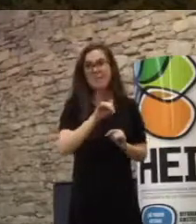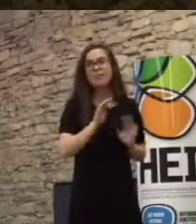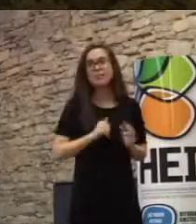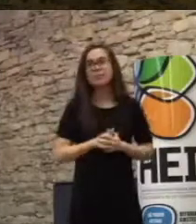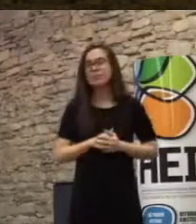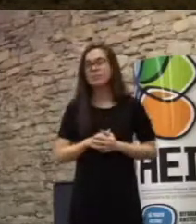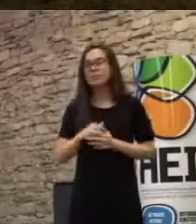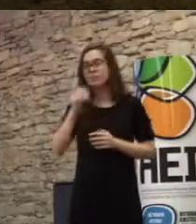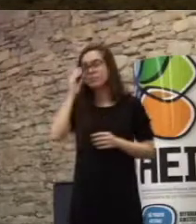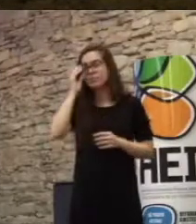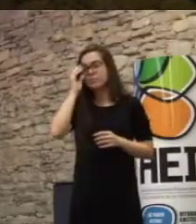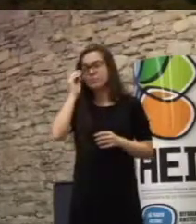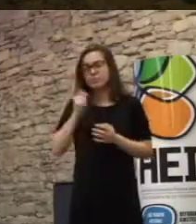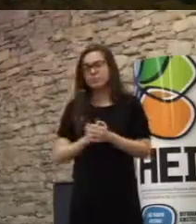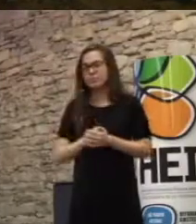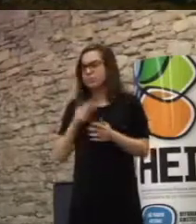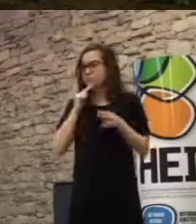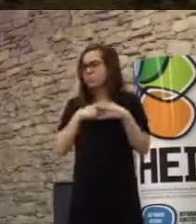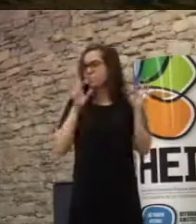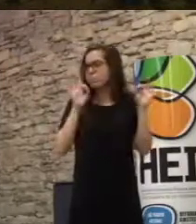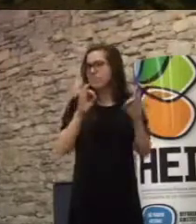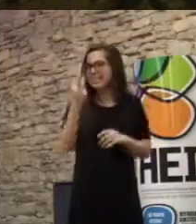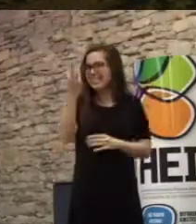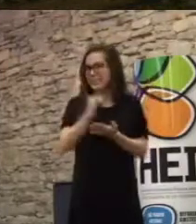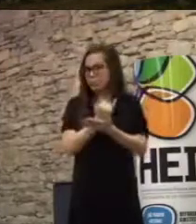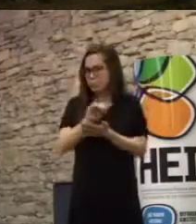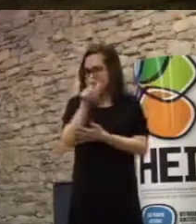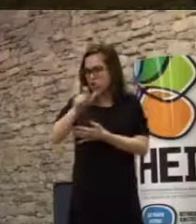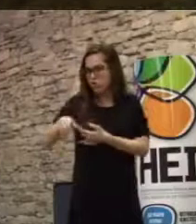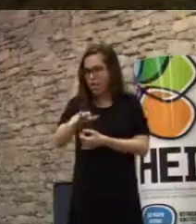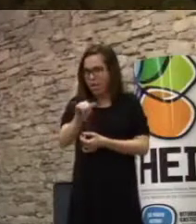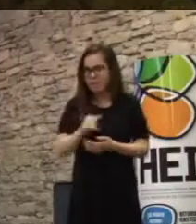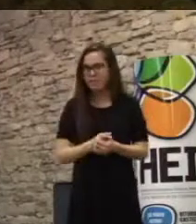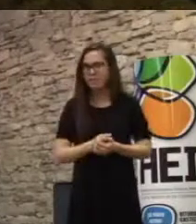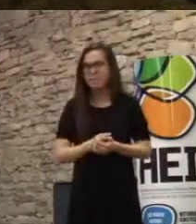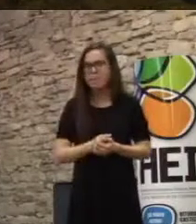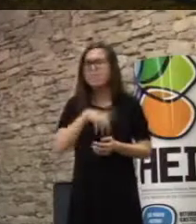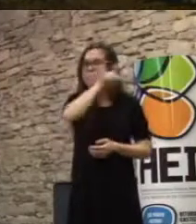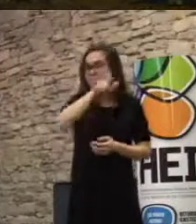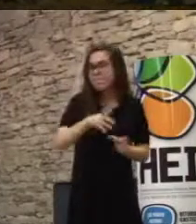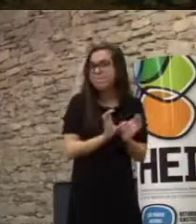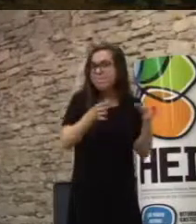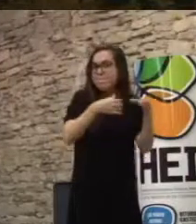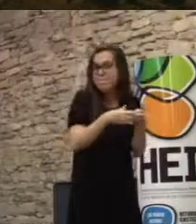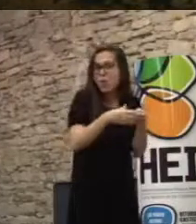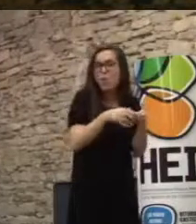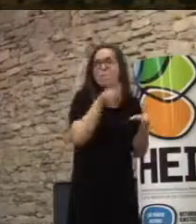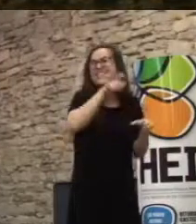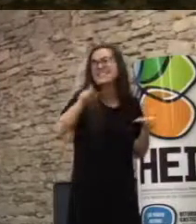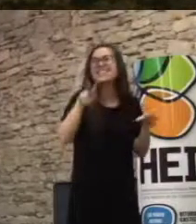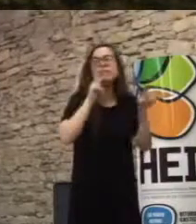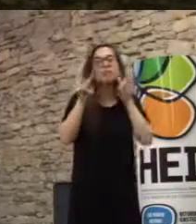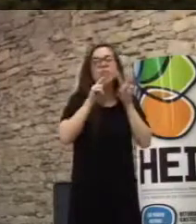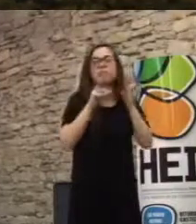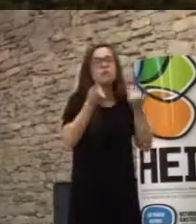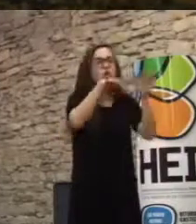tenemos personas visuales tenemos tres tipos de personas uno de ellos son las personas visuales las personas visuales una persona que se comunica con